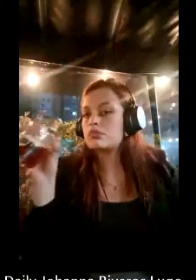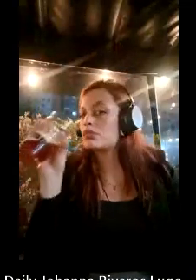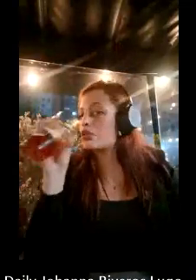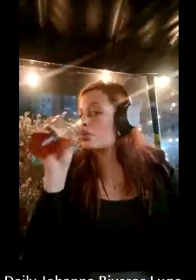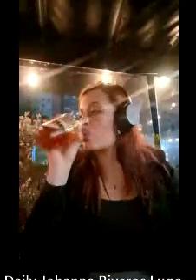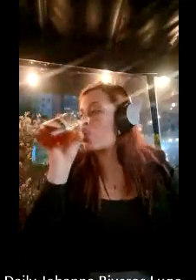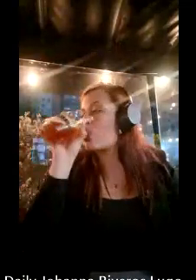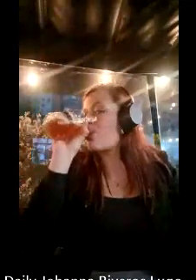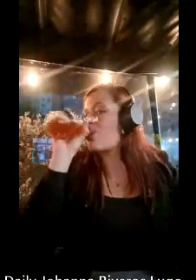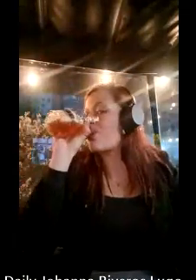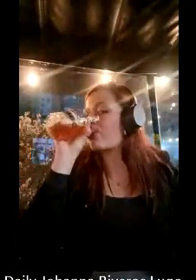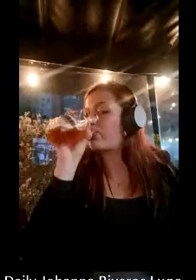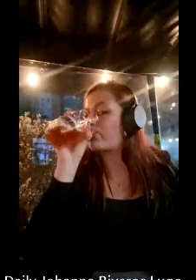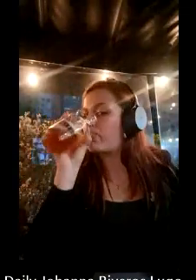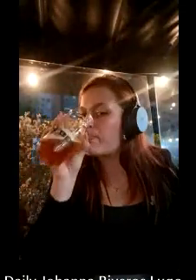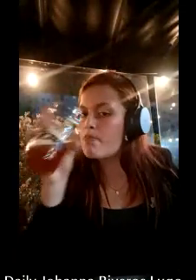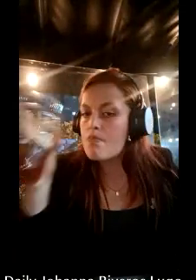perfecto.